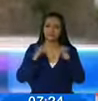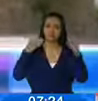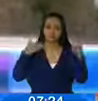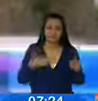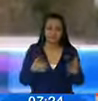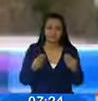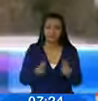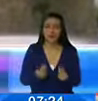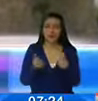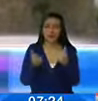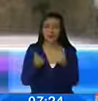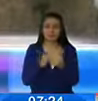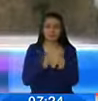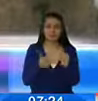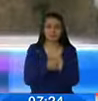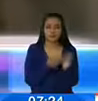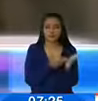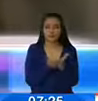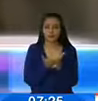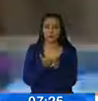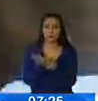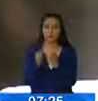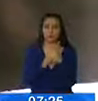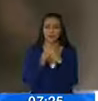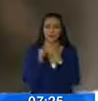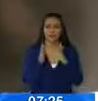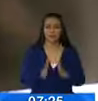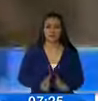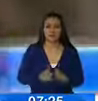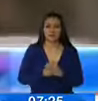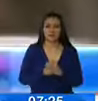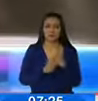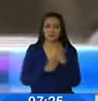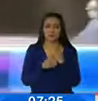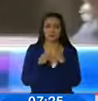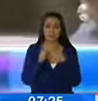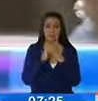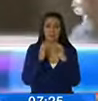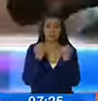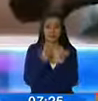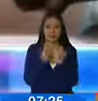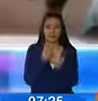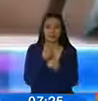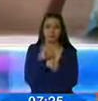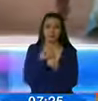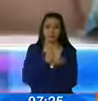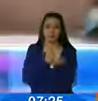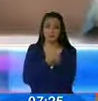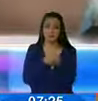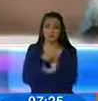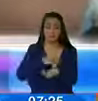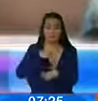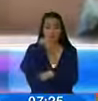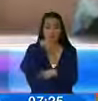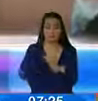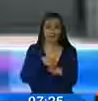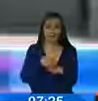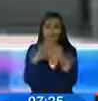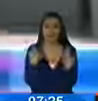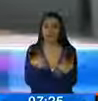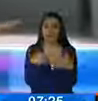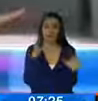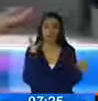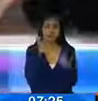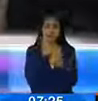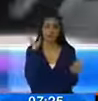en cada uno de los servicios, en cada uno de los ministerios. La ministra del sector social aseguró que se solidarizan con los manabitas que han sido criticados por